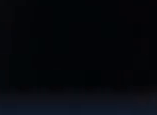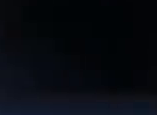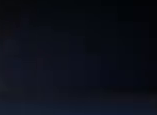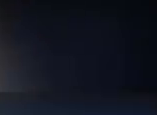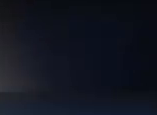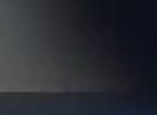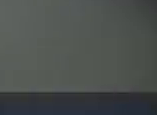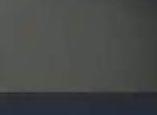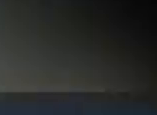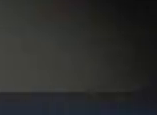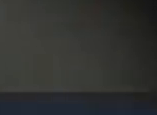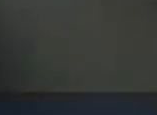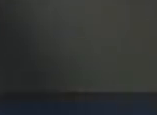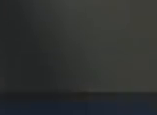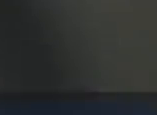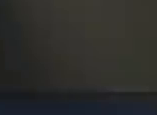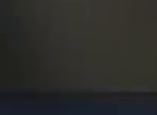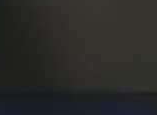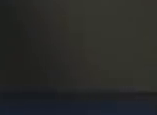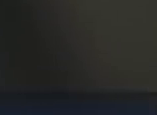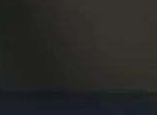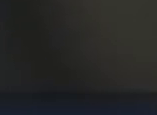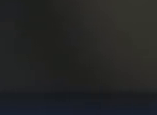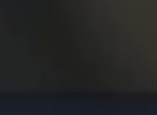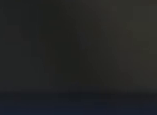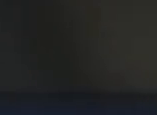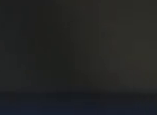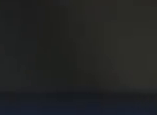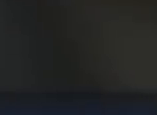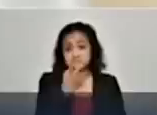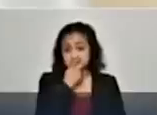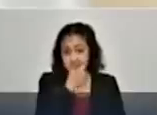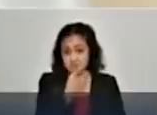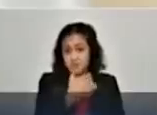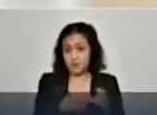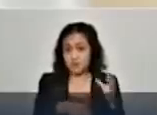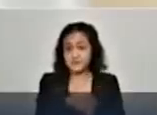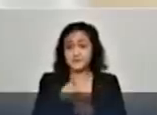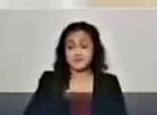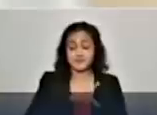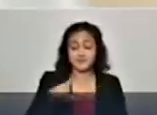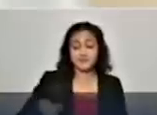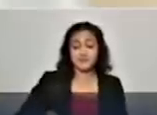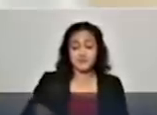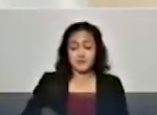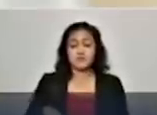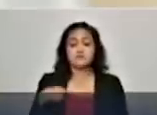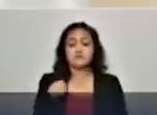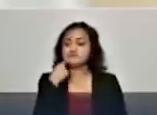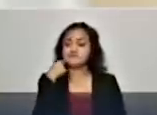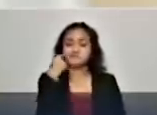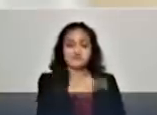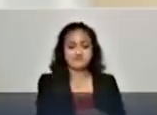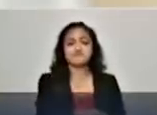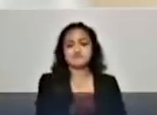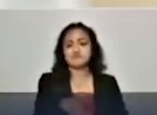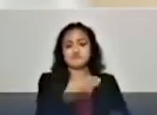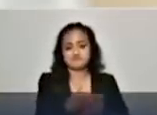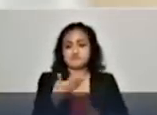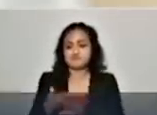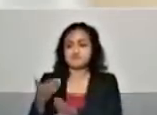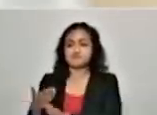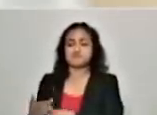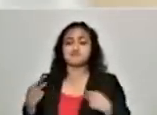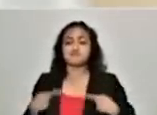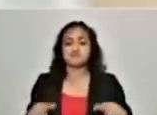gobierno de puebla promoverá las denuncias penales contra los responsables de estos hechos el gobierno va a presentar denuncias penales